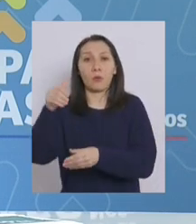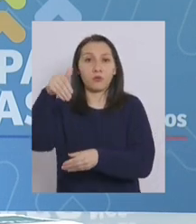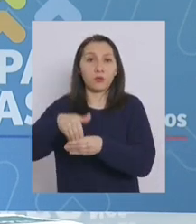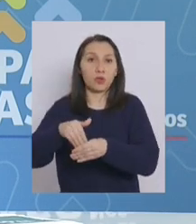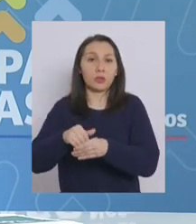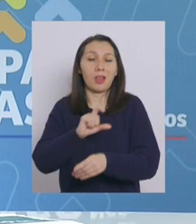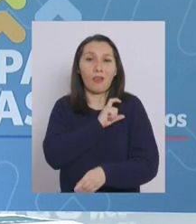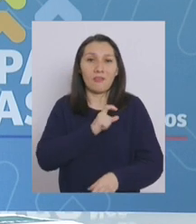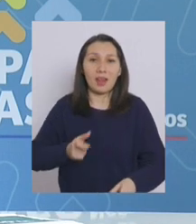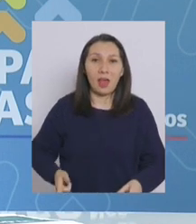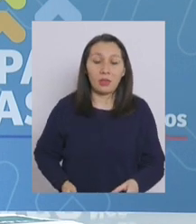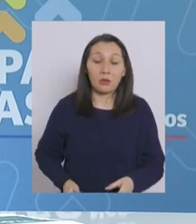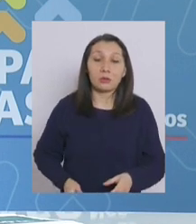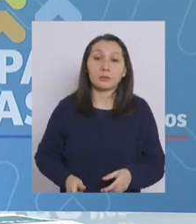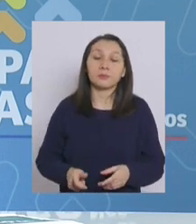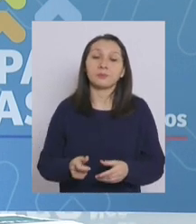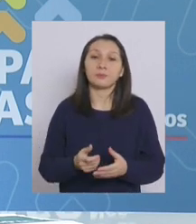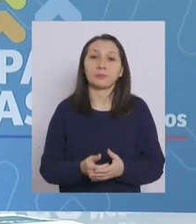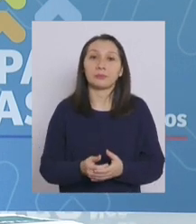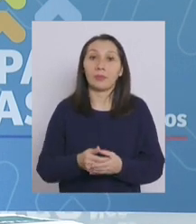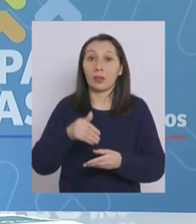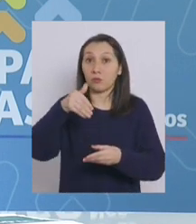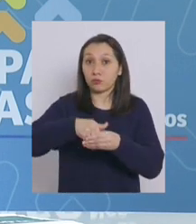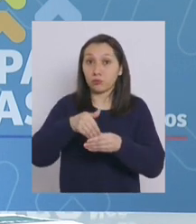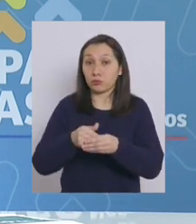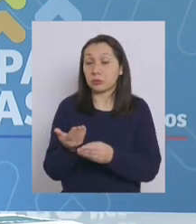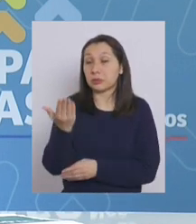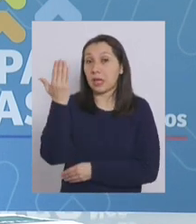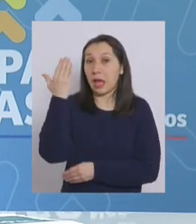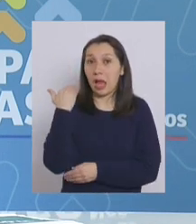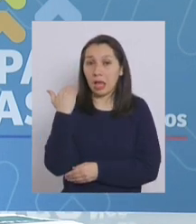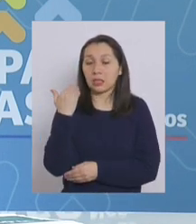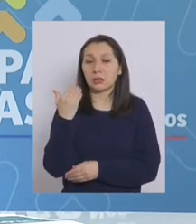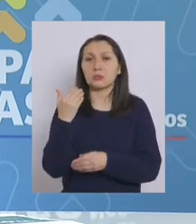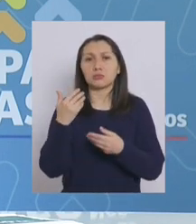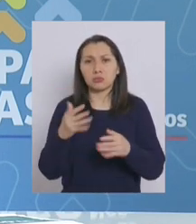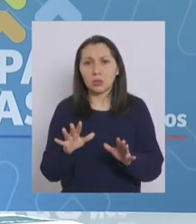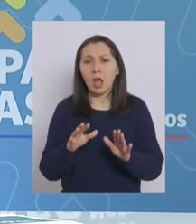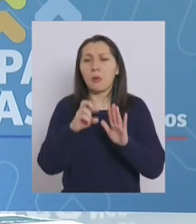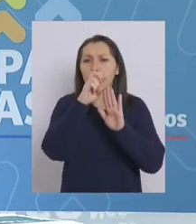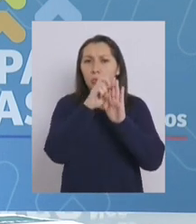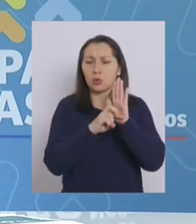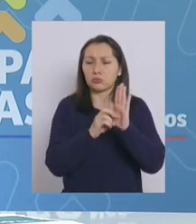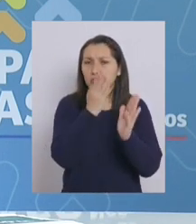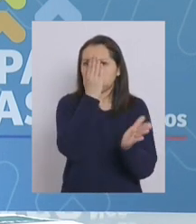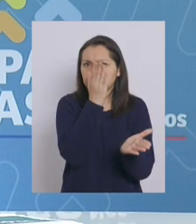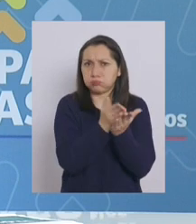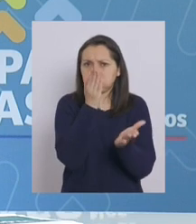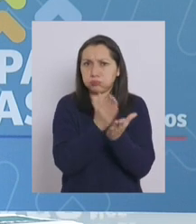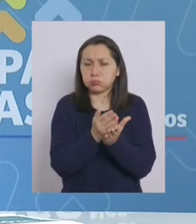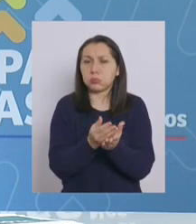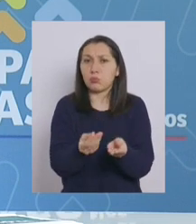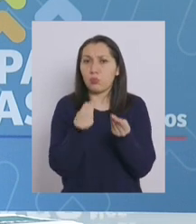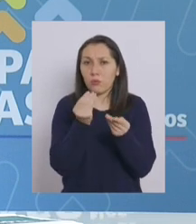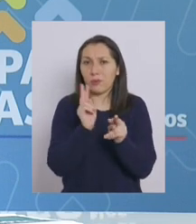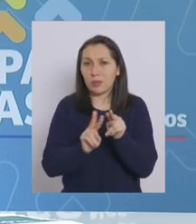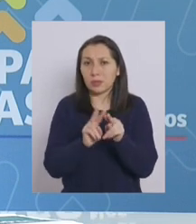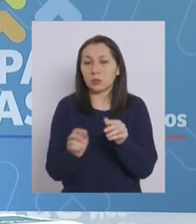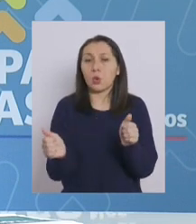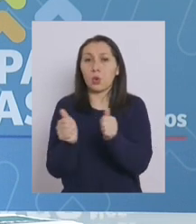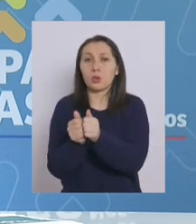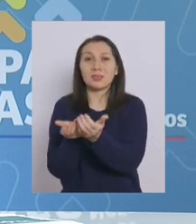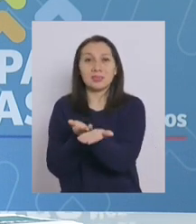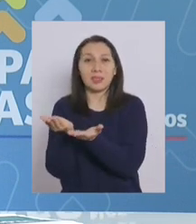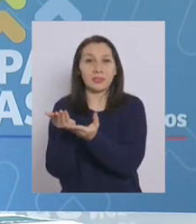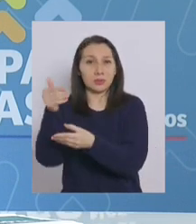elección. Las elecciones anteriores han tenido protocolos muy estrictos, muy bien hechos en conjunto con el